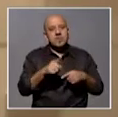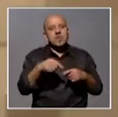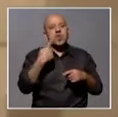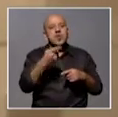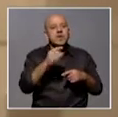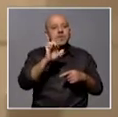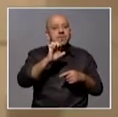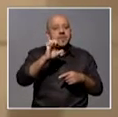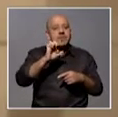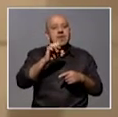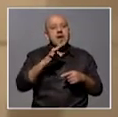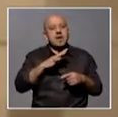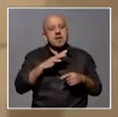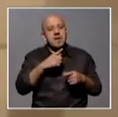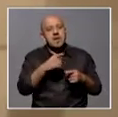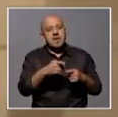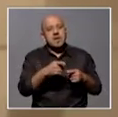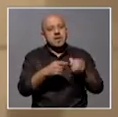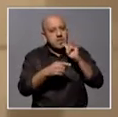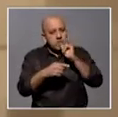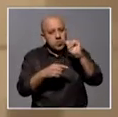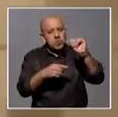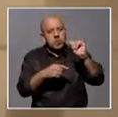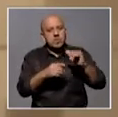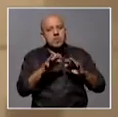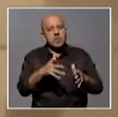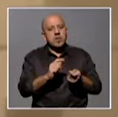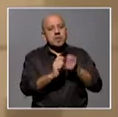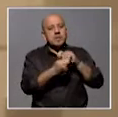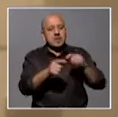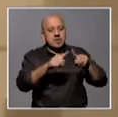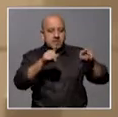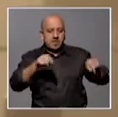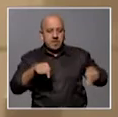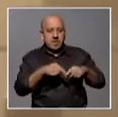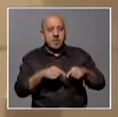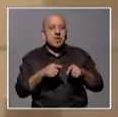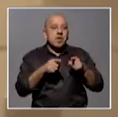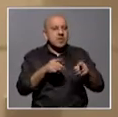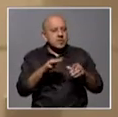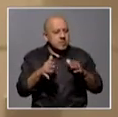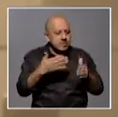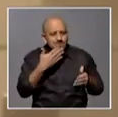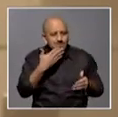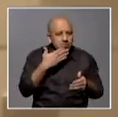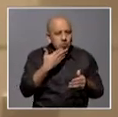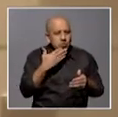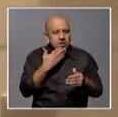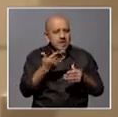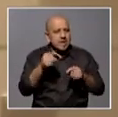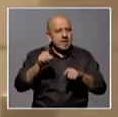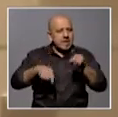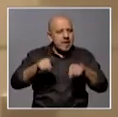Habilis, tiene una denuncia por haber adulterado certificados. Eso es lo que enturbia un poco el proceso y